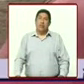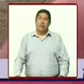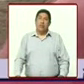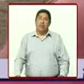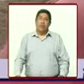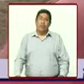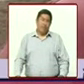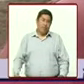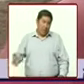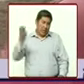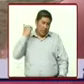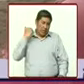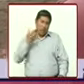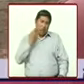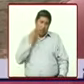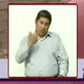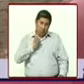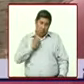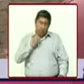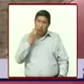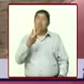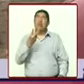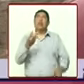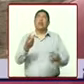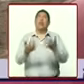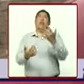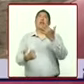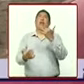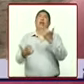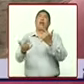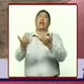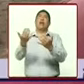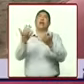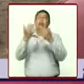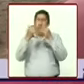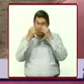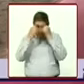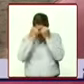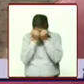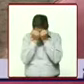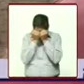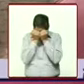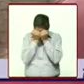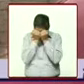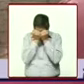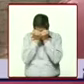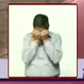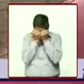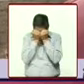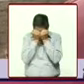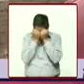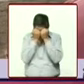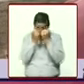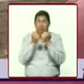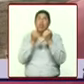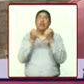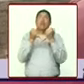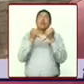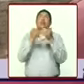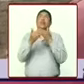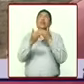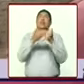Ahí en su momento fue verla ya que se consumía y decirle adiós a la casa